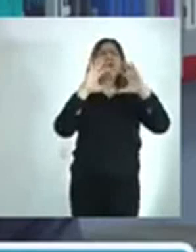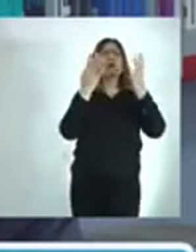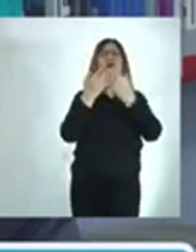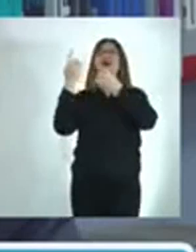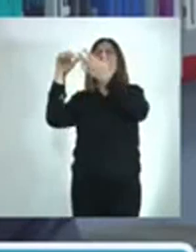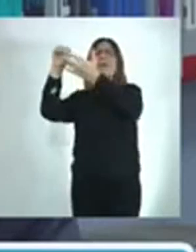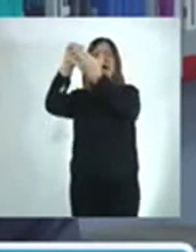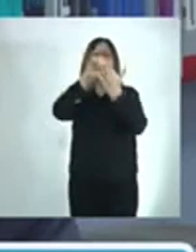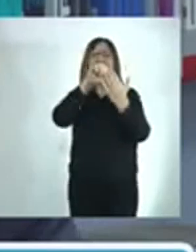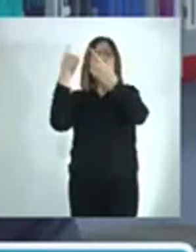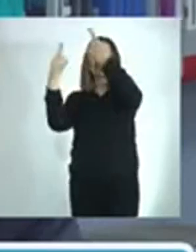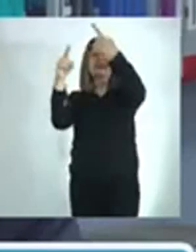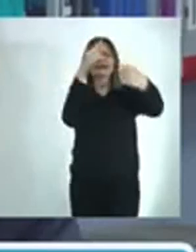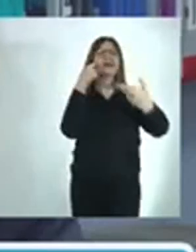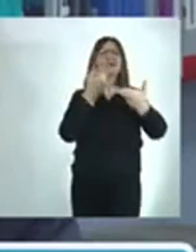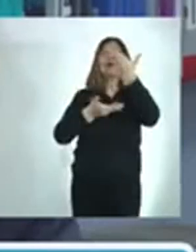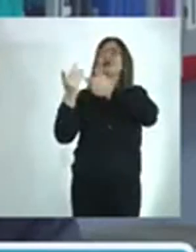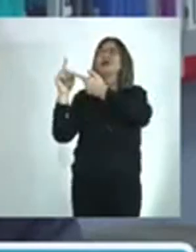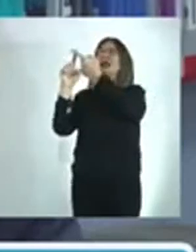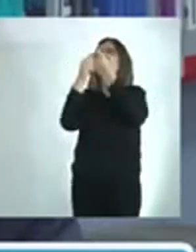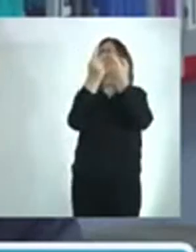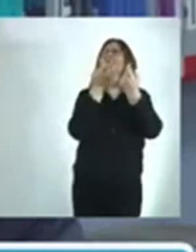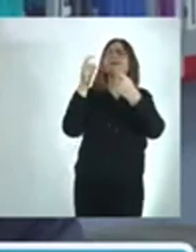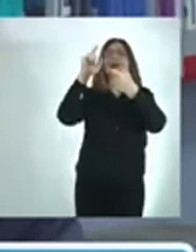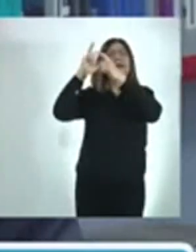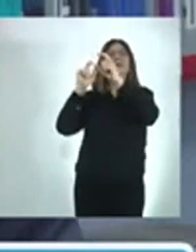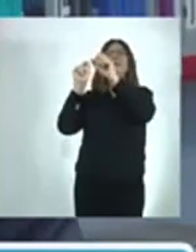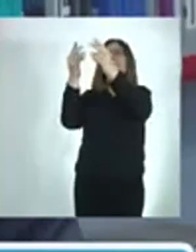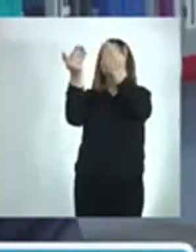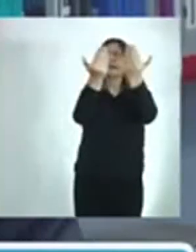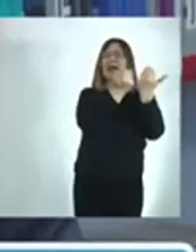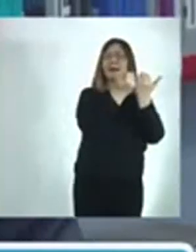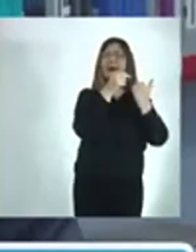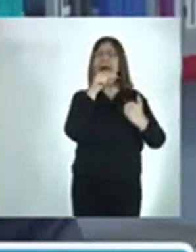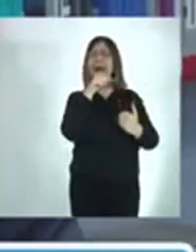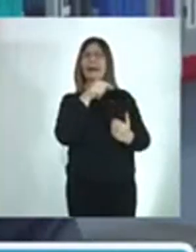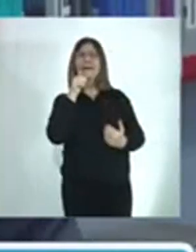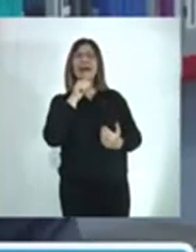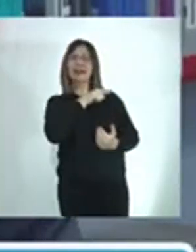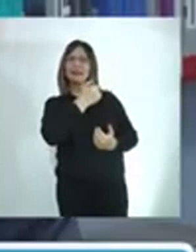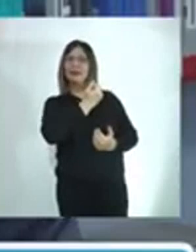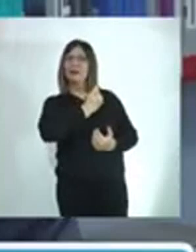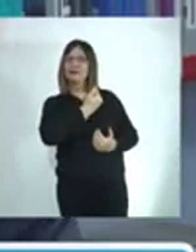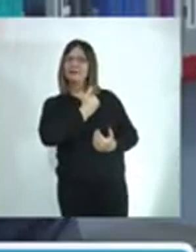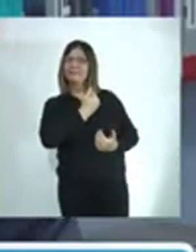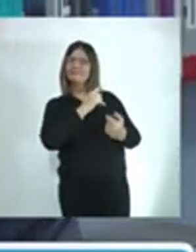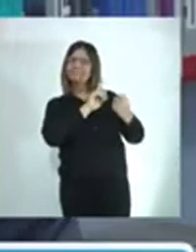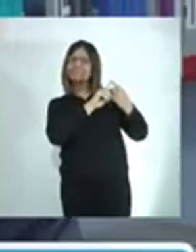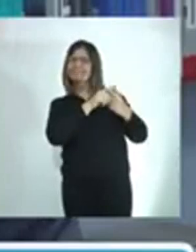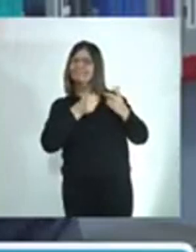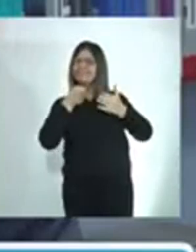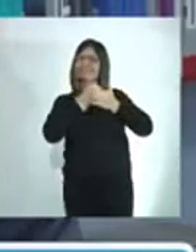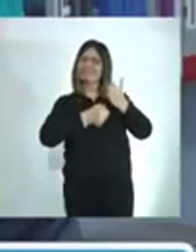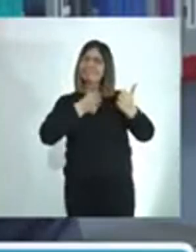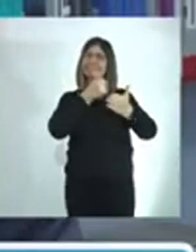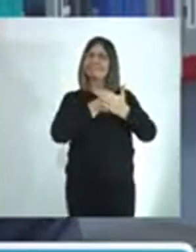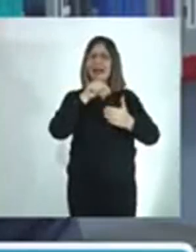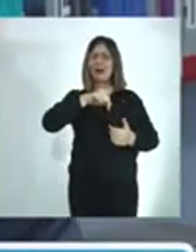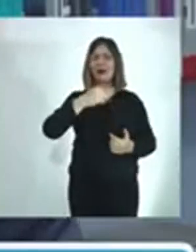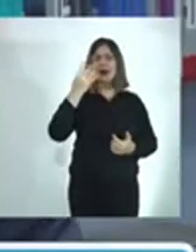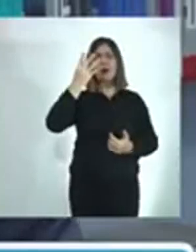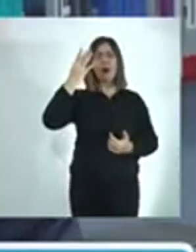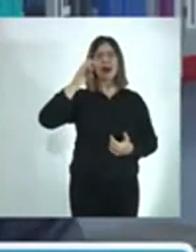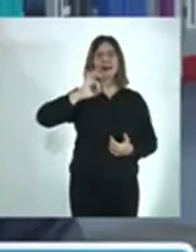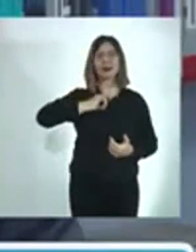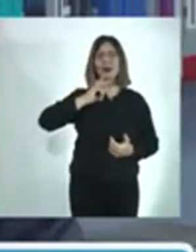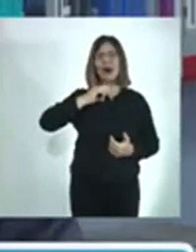experiencias de otros lugares del mundo. Y bueno, y el ministro Lichtmajer fue el que llevó a cabo este sueño por cuarto año